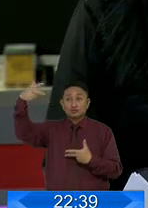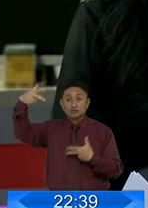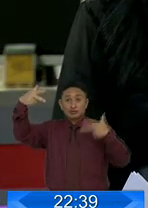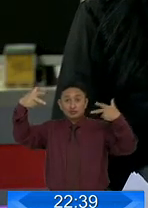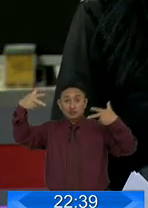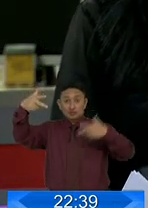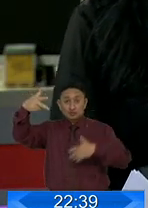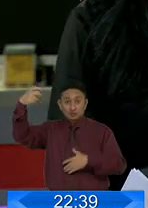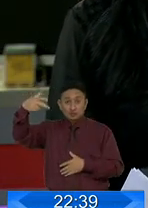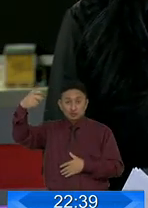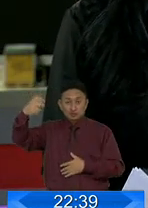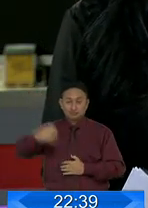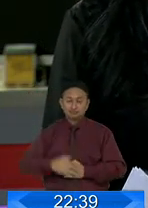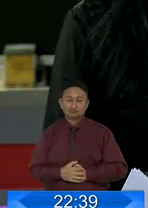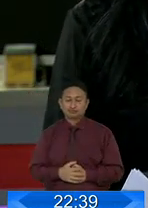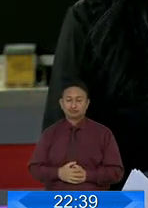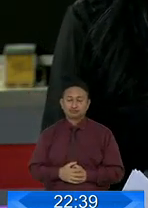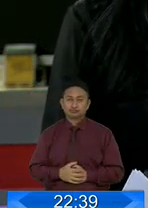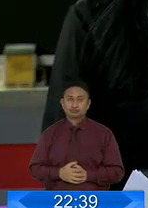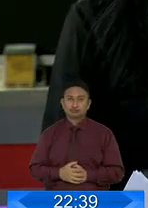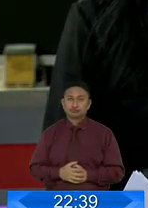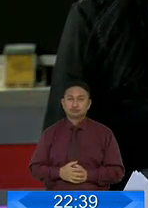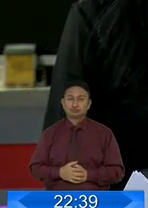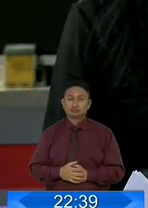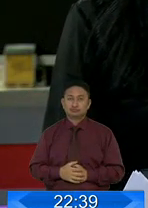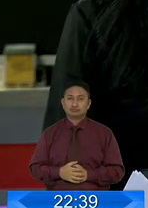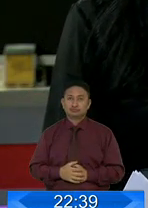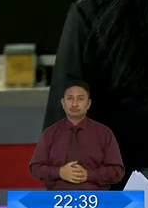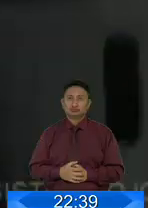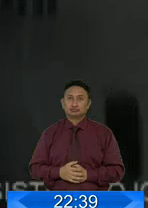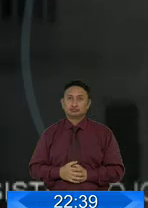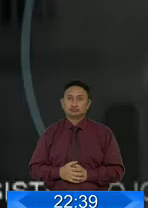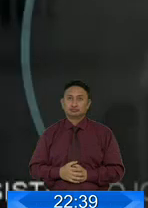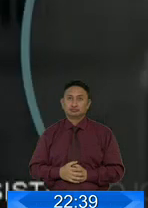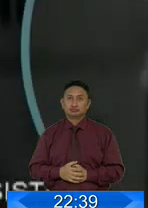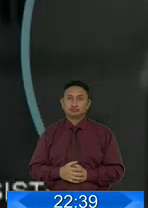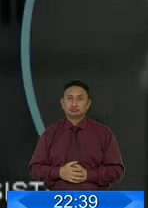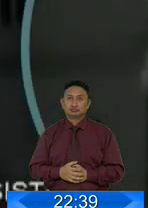una de las cámaras de la Corporación para la Seguridad Ciudadana.